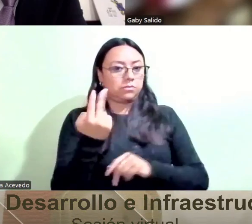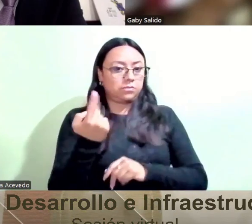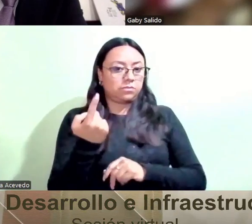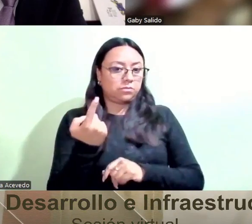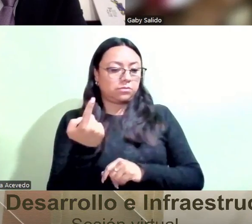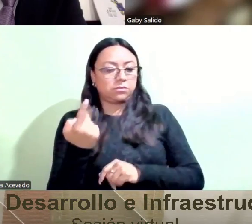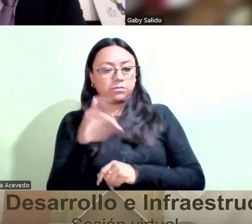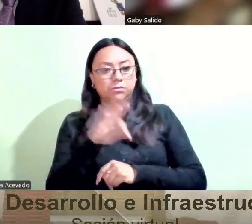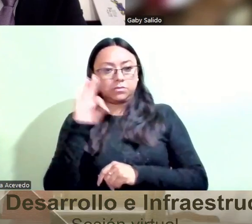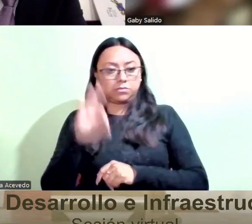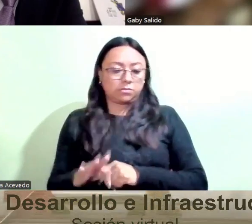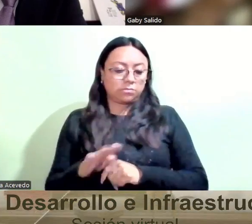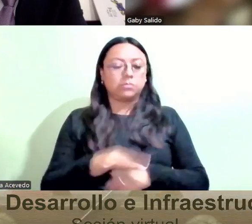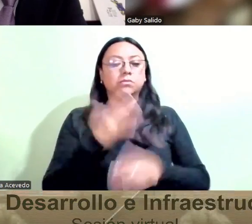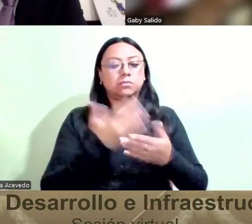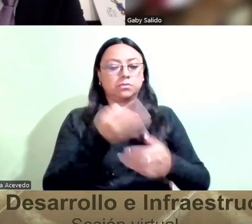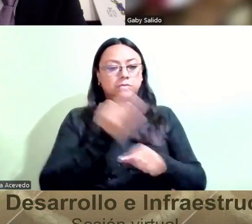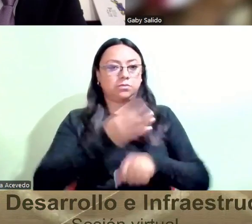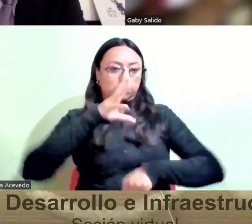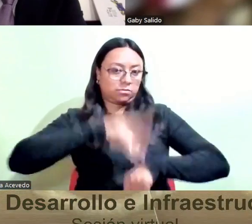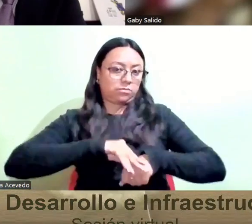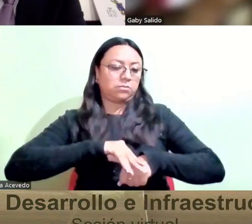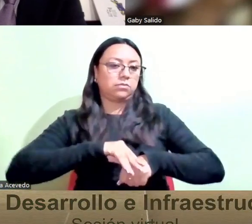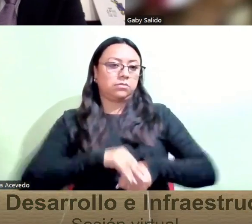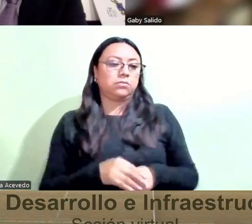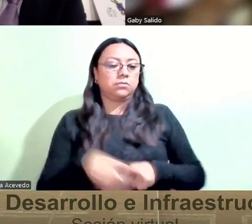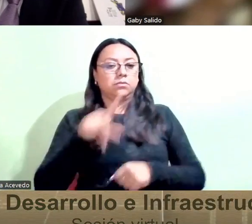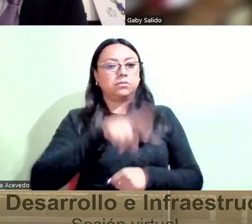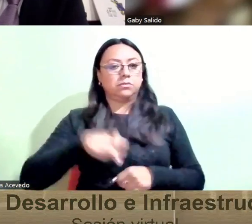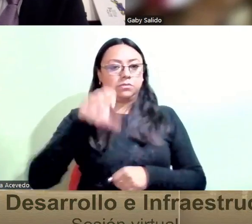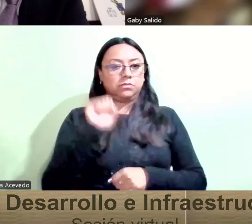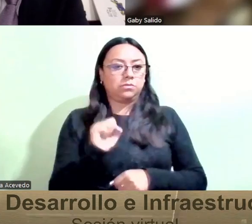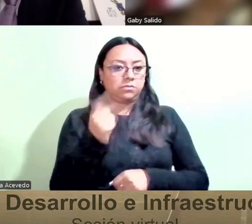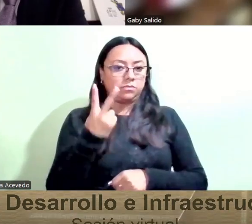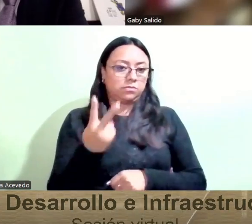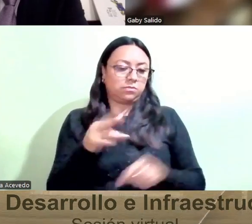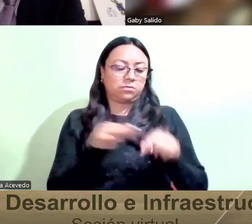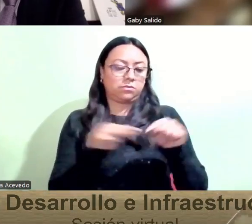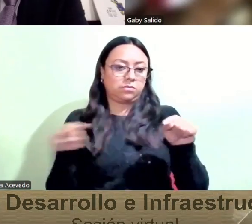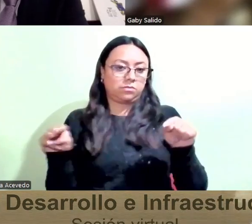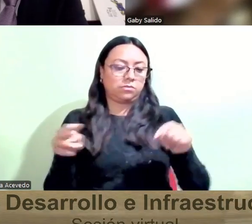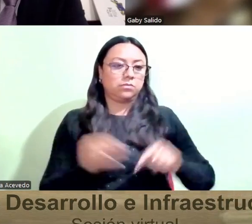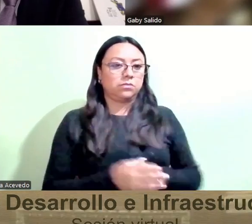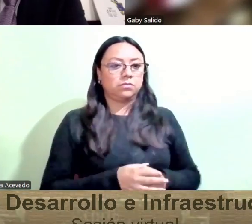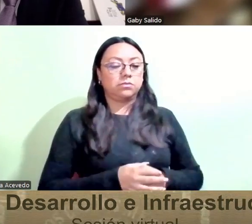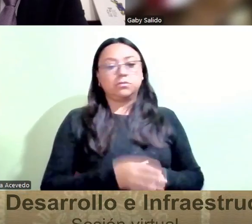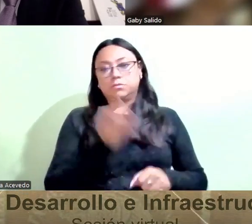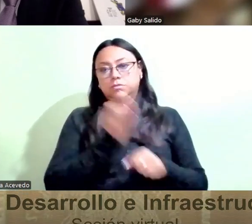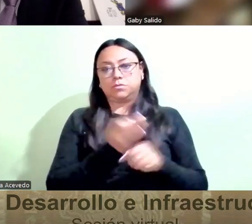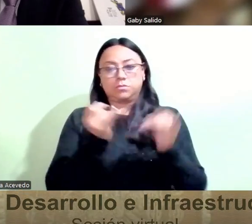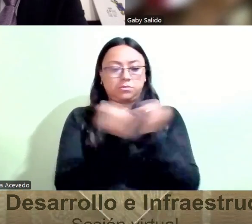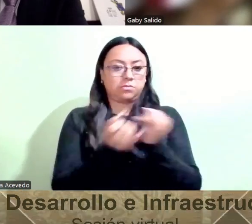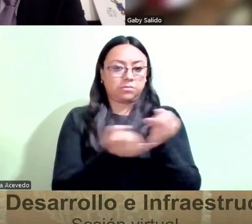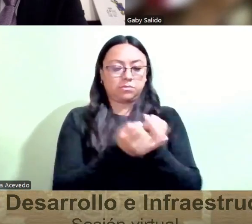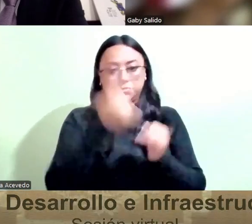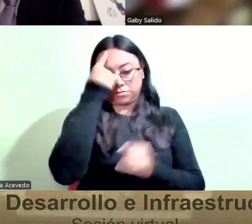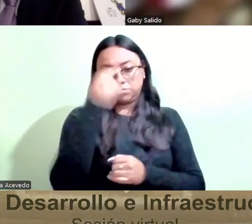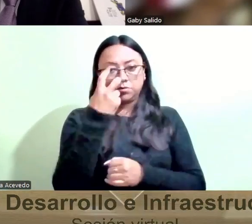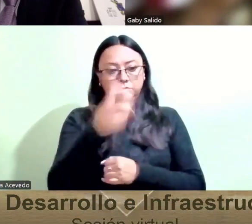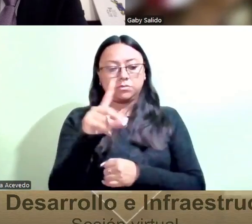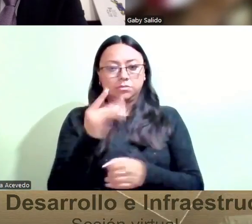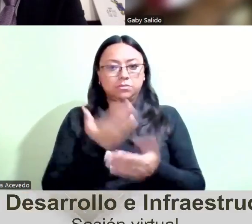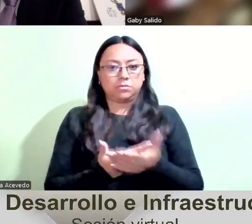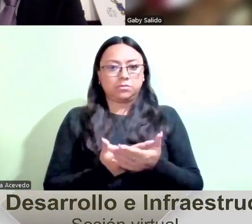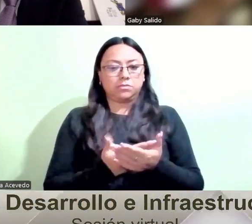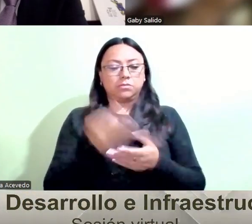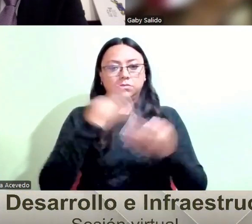superficie autorizada actualmente, es decir, 162 metros. No se pasa por desapercibido para esta dictaminadora que la iniciativa que se estudia